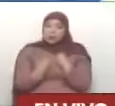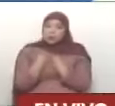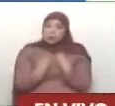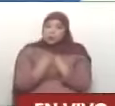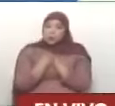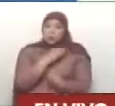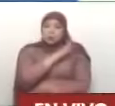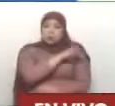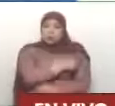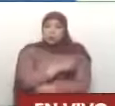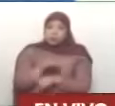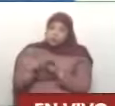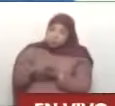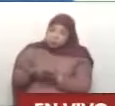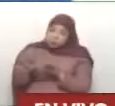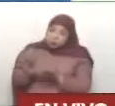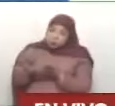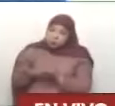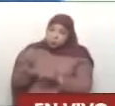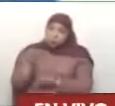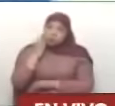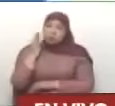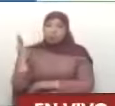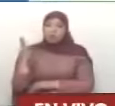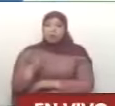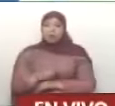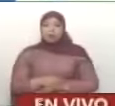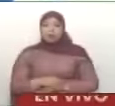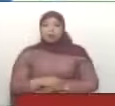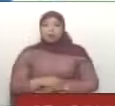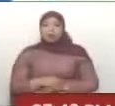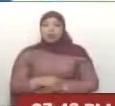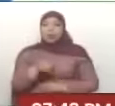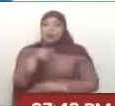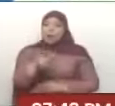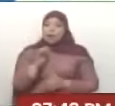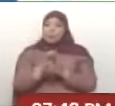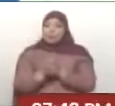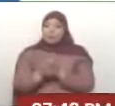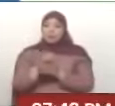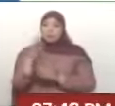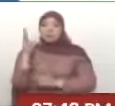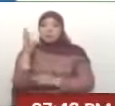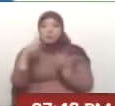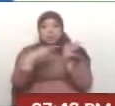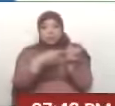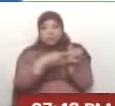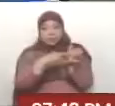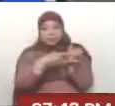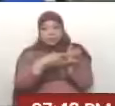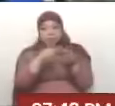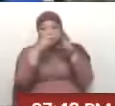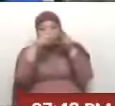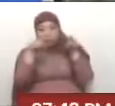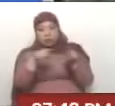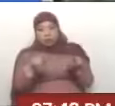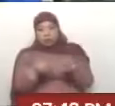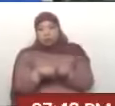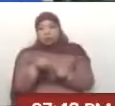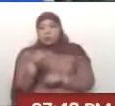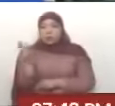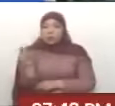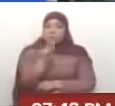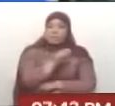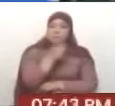los musulmanes, fíjense de lo que pasa aquí. Al-Mayadeen nos cuenta que en Gaza, justamente en el Ramadán, este